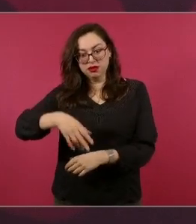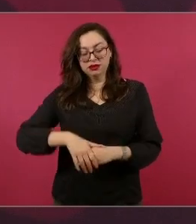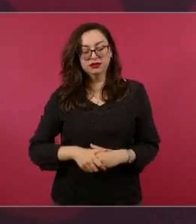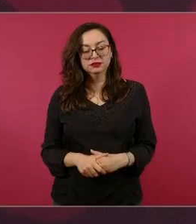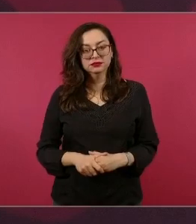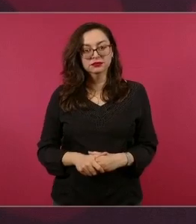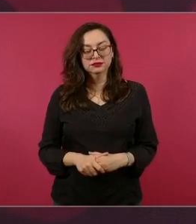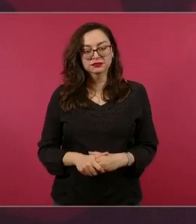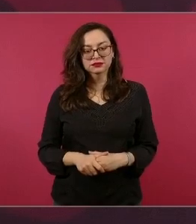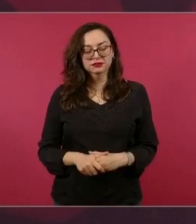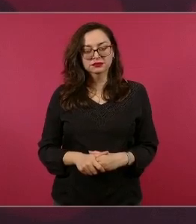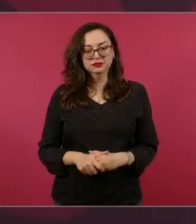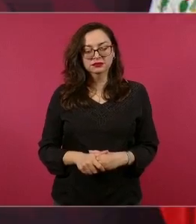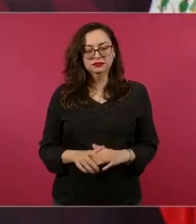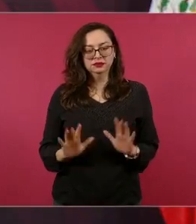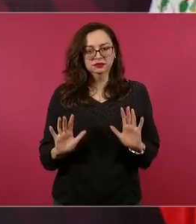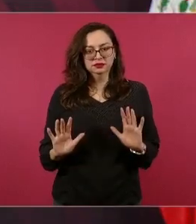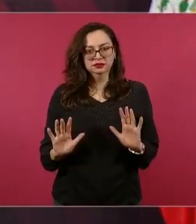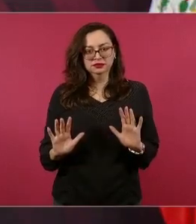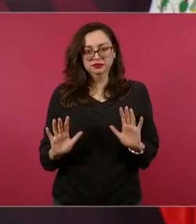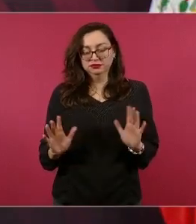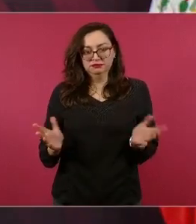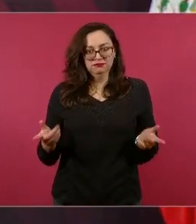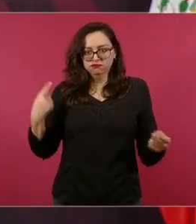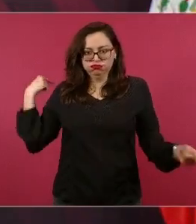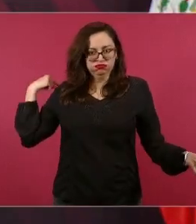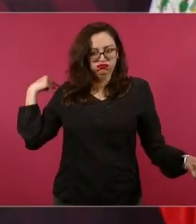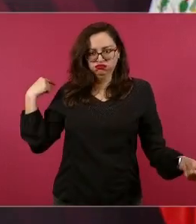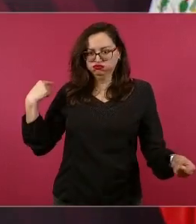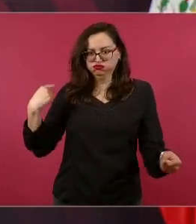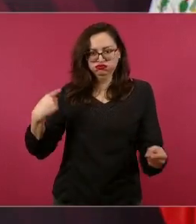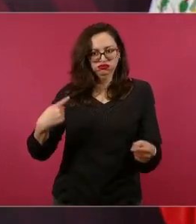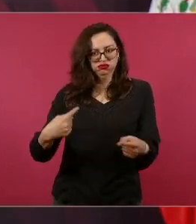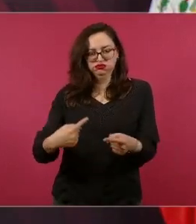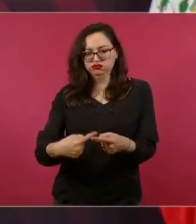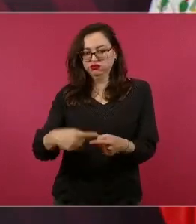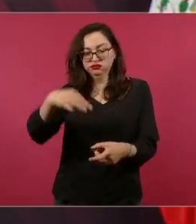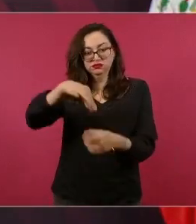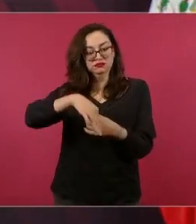Creo que ni ahora ni antes.